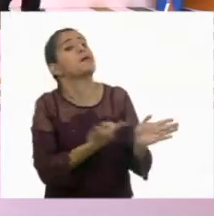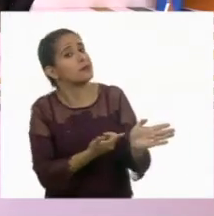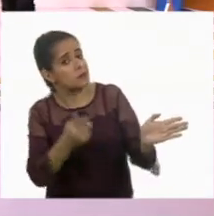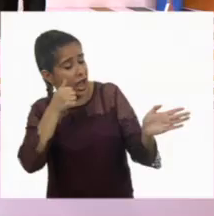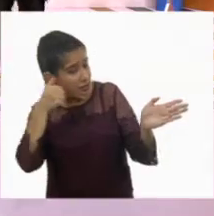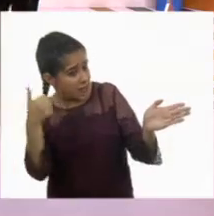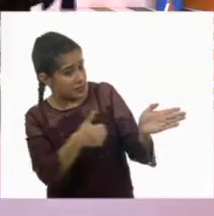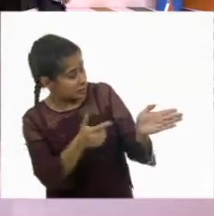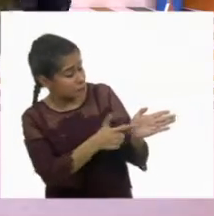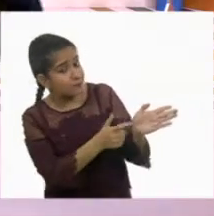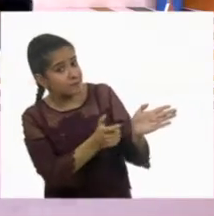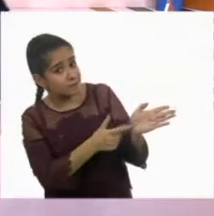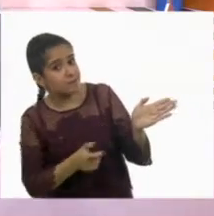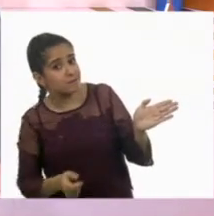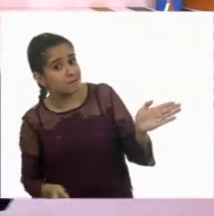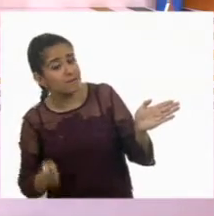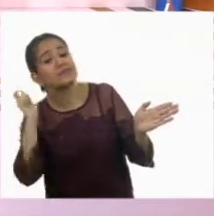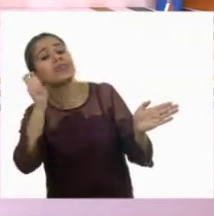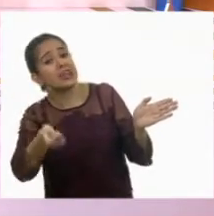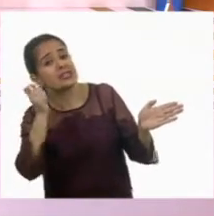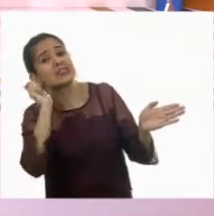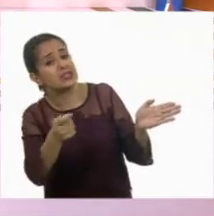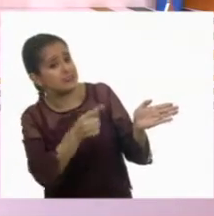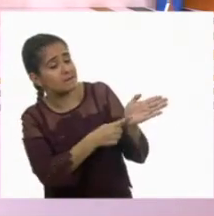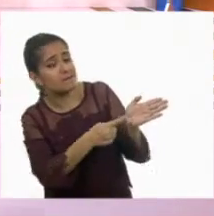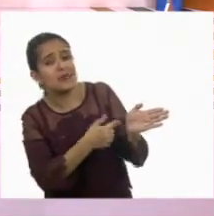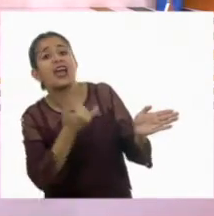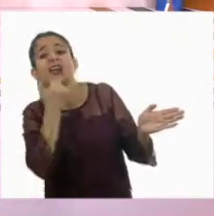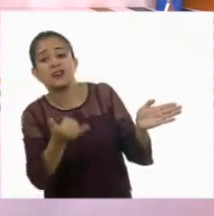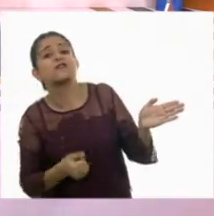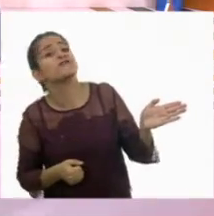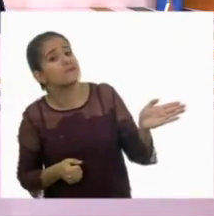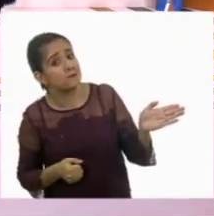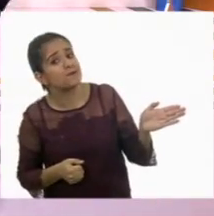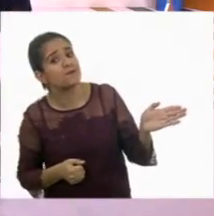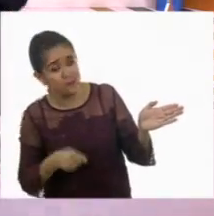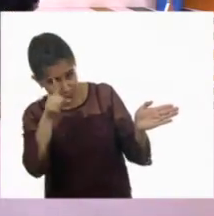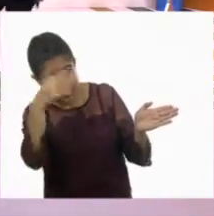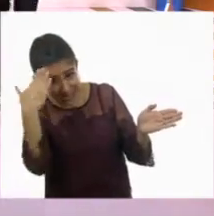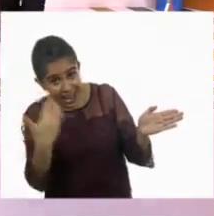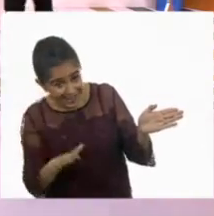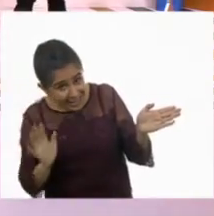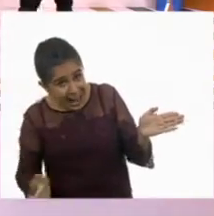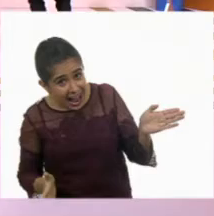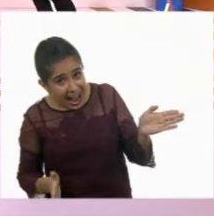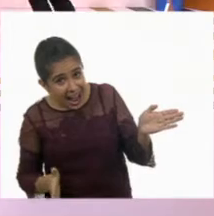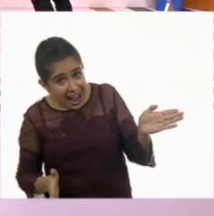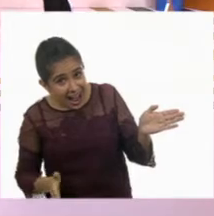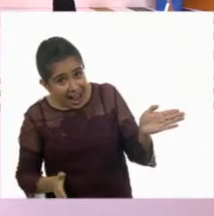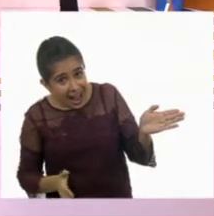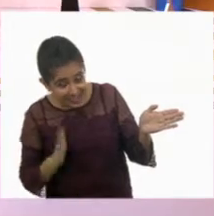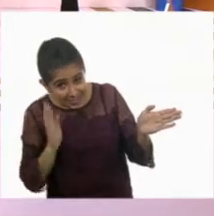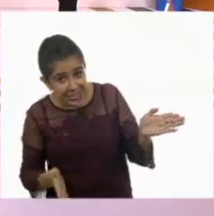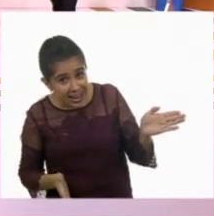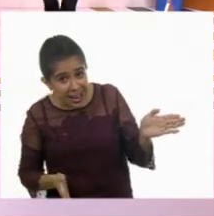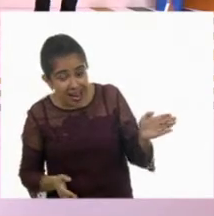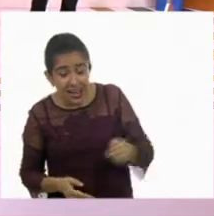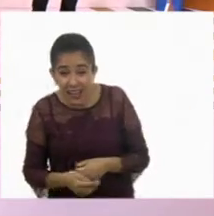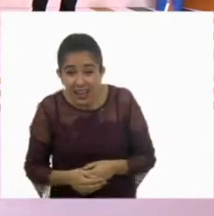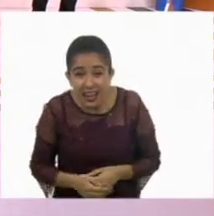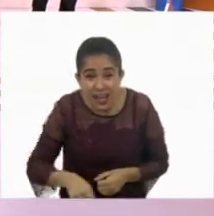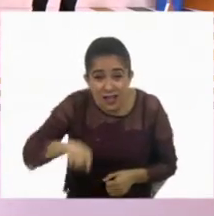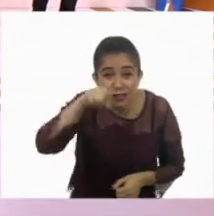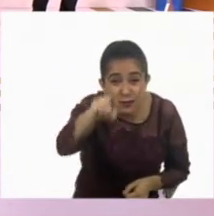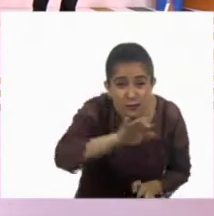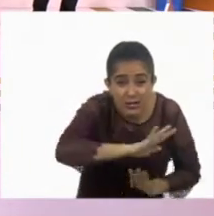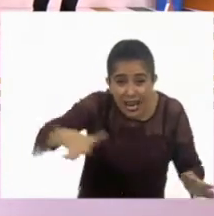¿Qué será? Tic, tac, tic, ¿qué es, niños? Díganme, ¿qué será? ¿Ya lo notaron? Ah, ya saben, ¿verdad? Sí lo saben. A ver, en serio, ¿ustedes